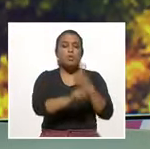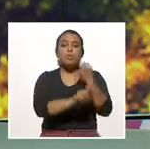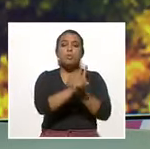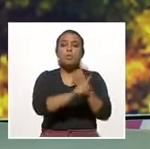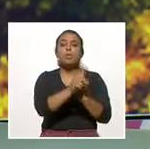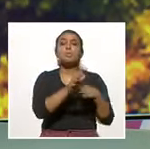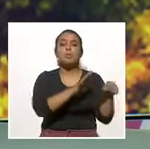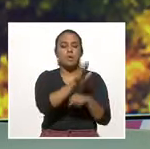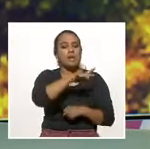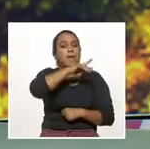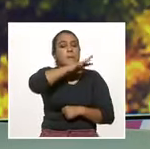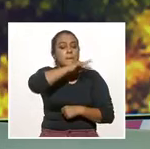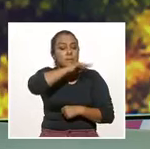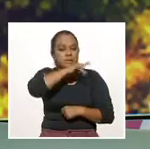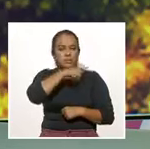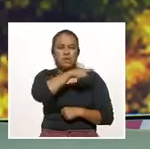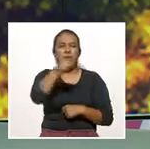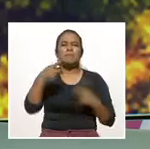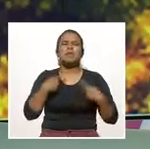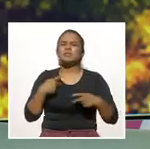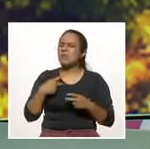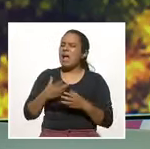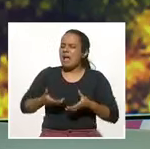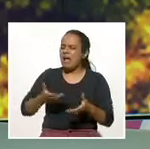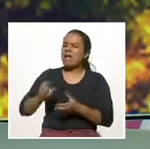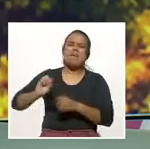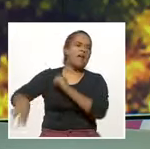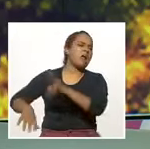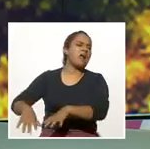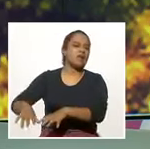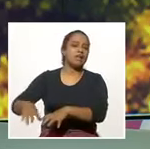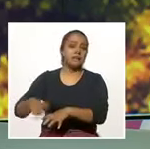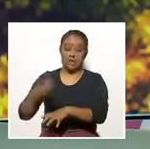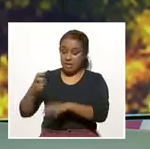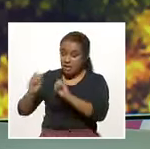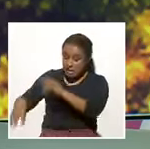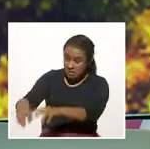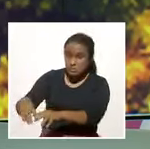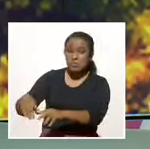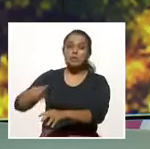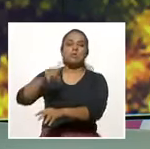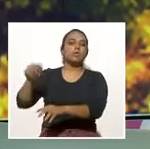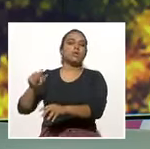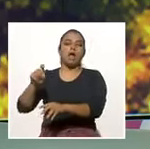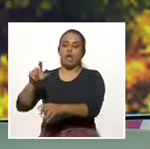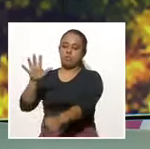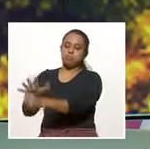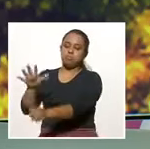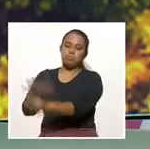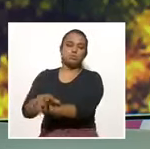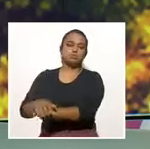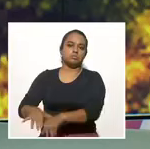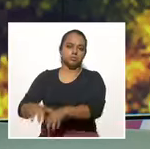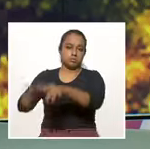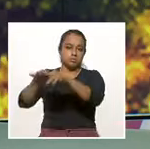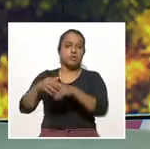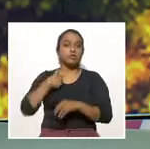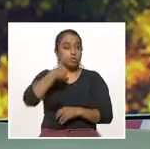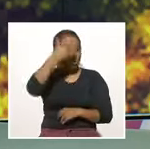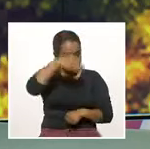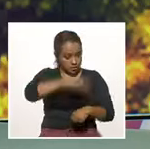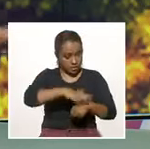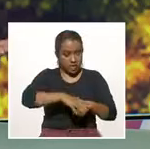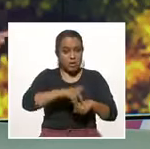problema que generamos todos cuando la tiramos en la vía pública, va a hacer que el riesgo sea mucho mayor. Entonces cuando yo tengo el alertamiento, sé que va a llover fuerte, en